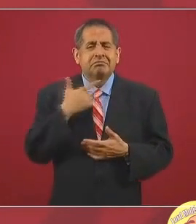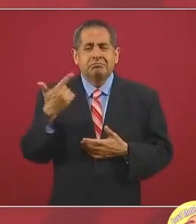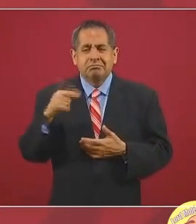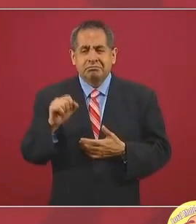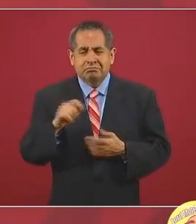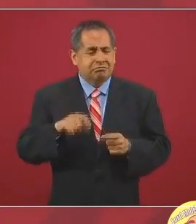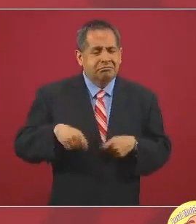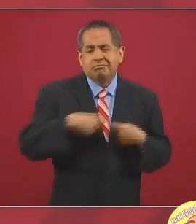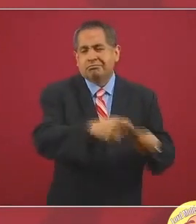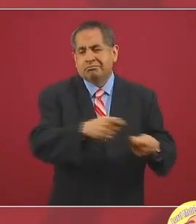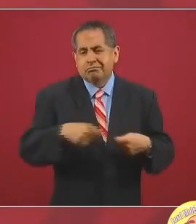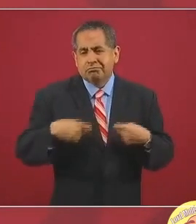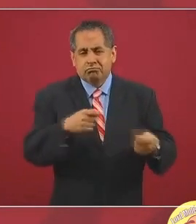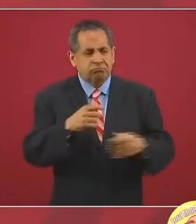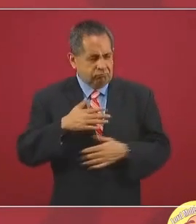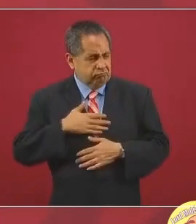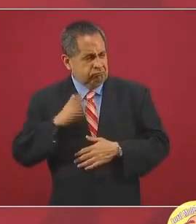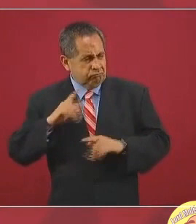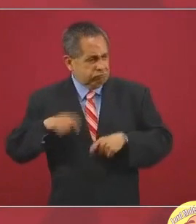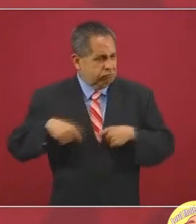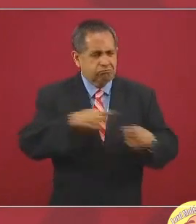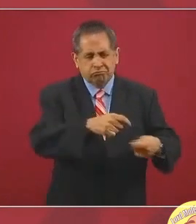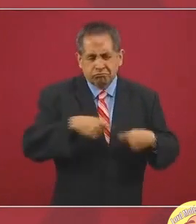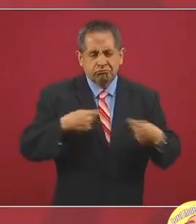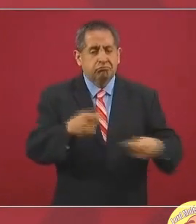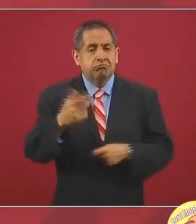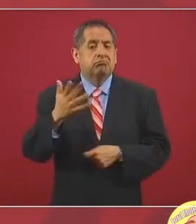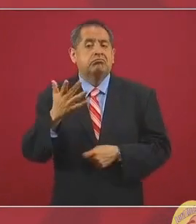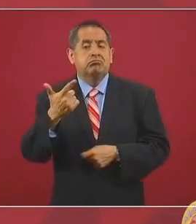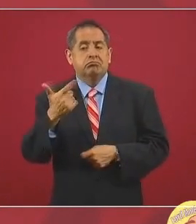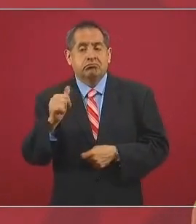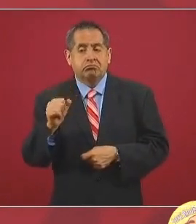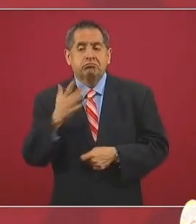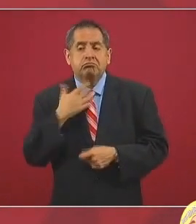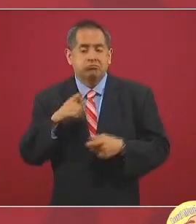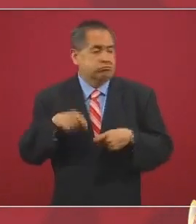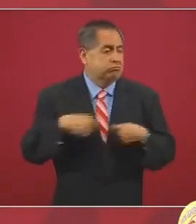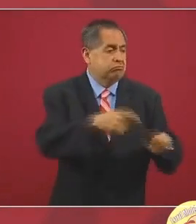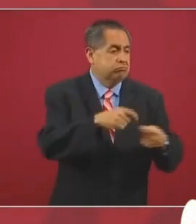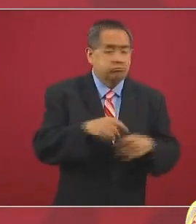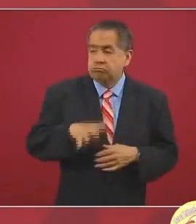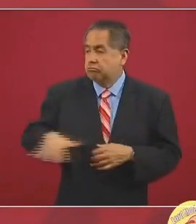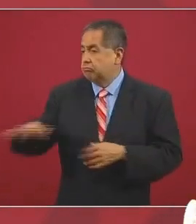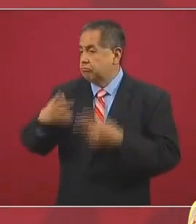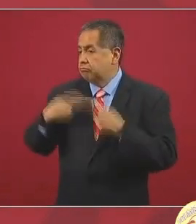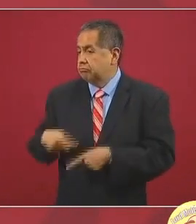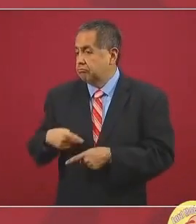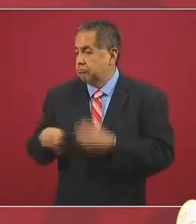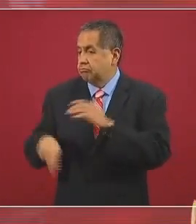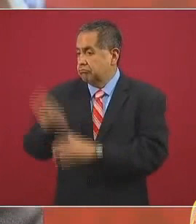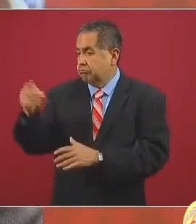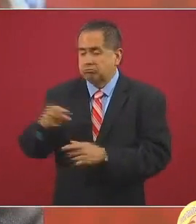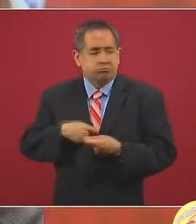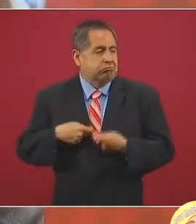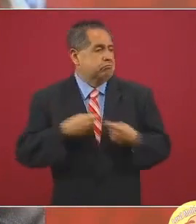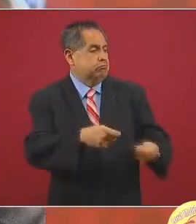gas, se comprometió a entregar gas para la planta, dejando sin gas a las plantas de Pemex.